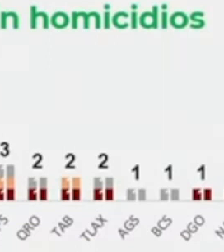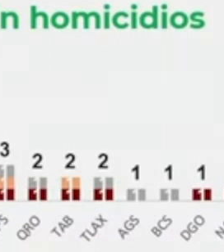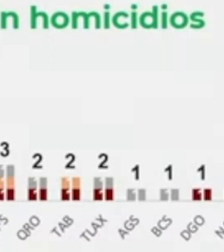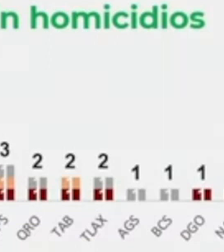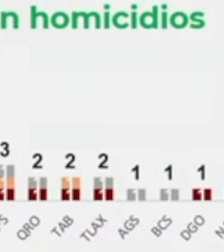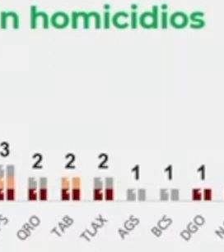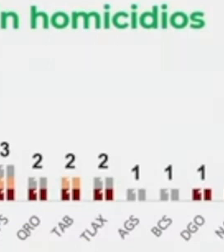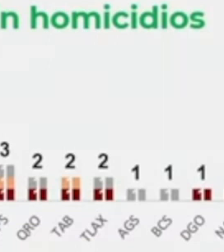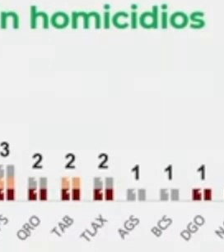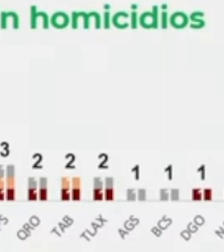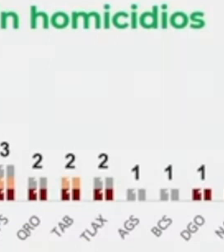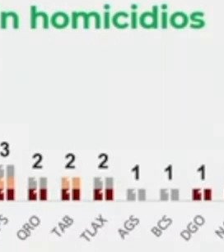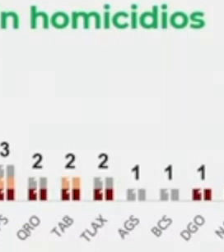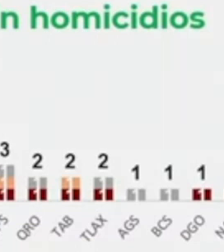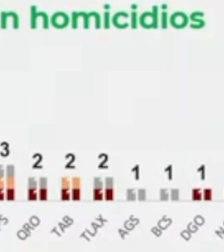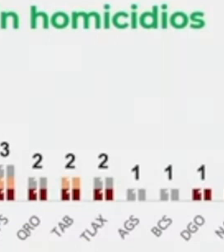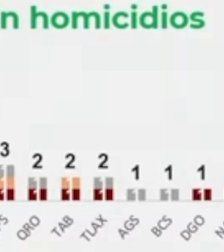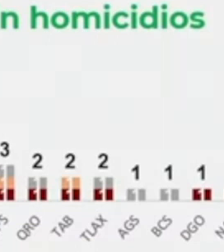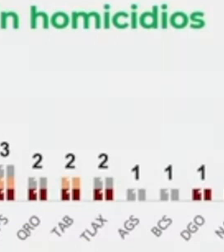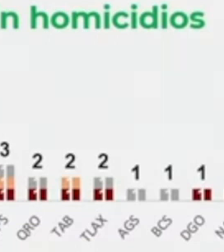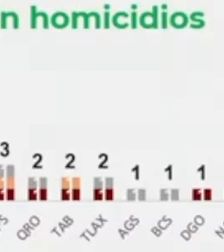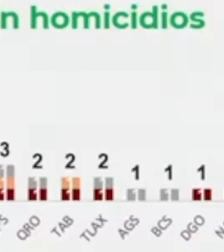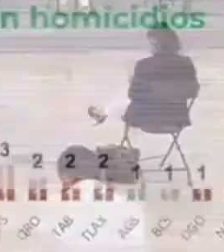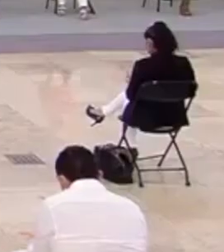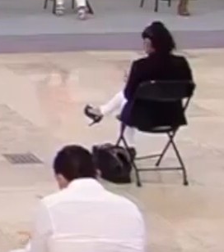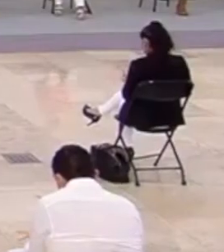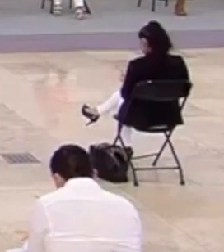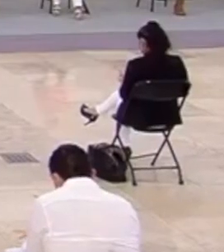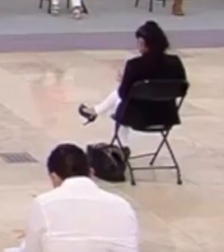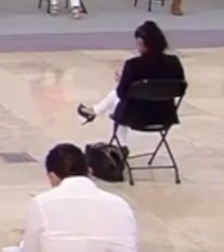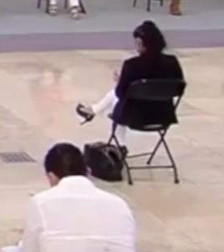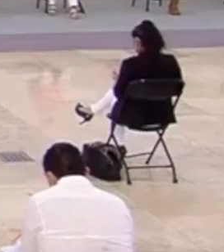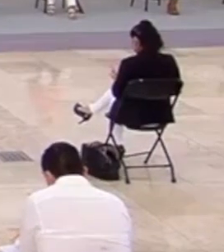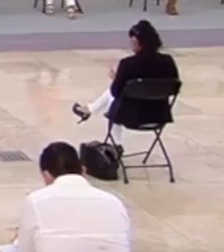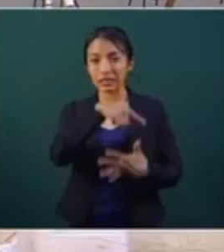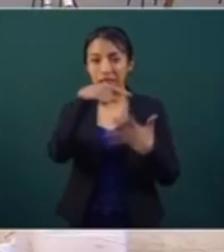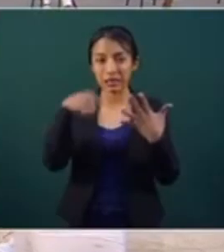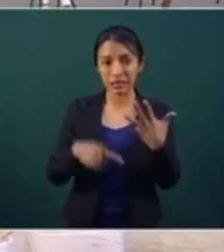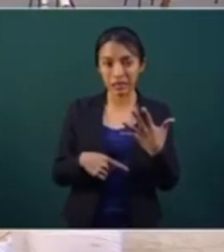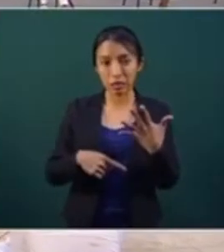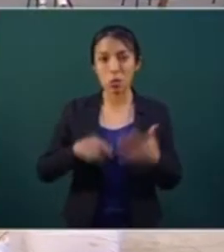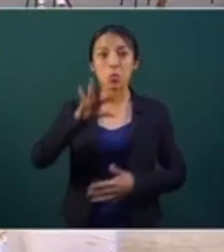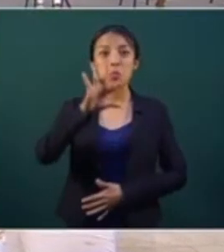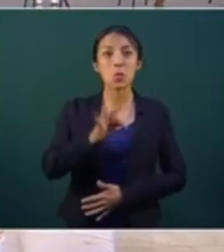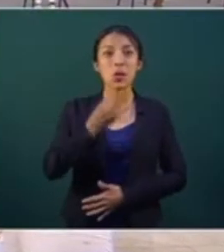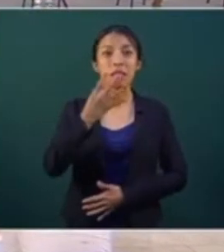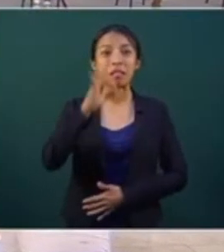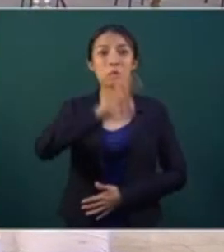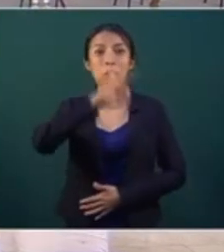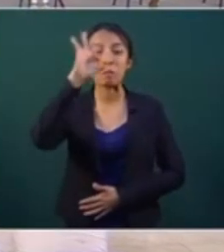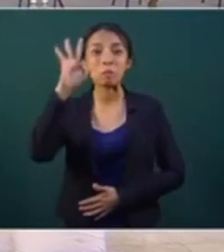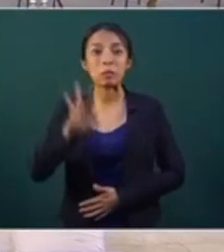registraron un total de 26 homicidios en el estado. Por tal motivo, el mandatario sugirió al gobernador